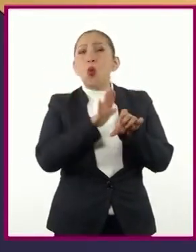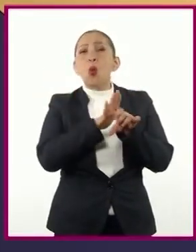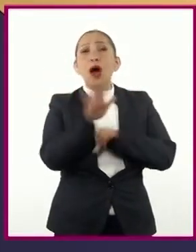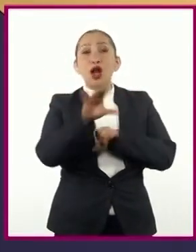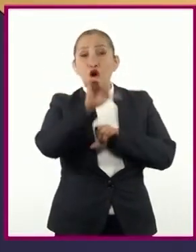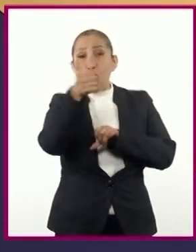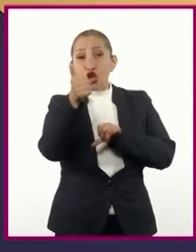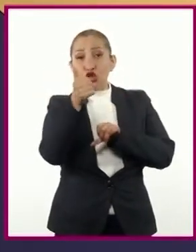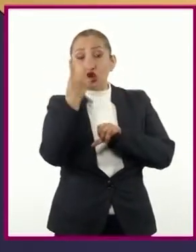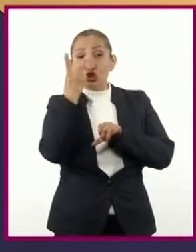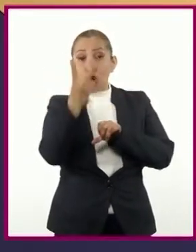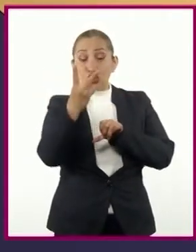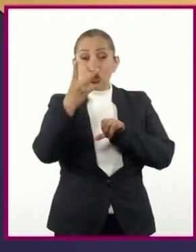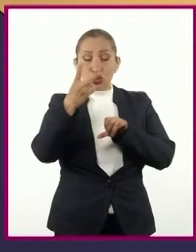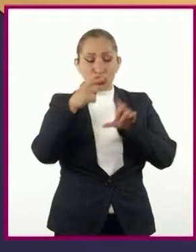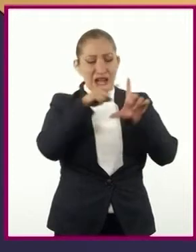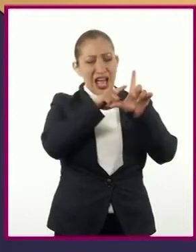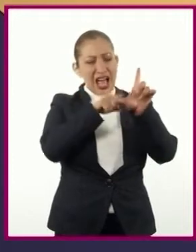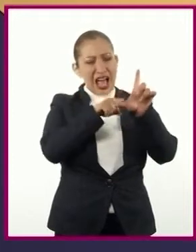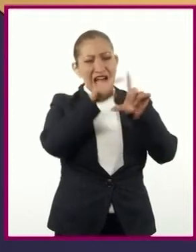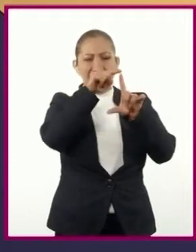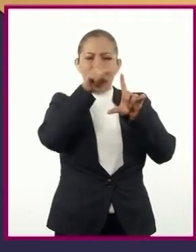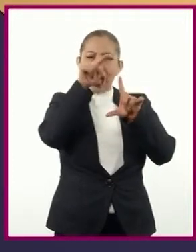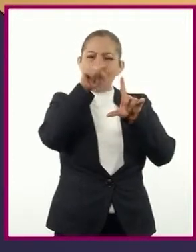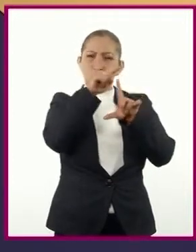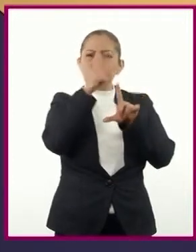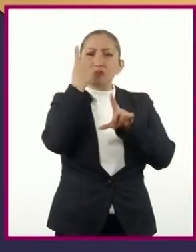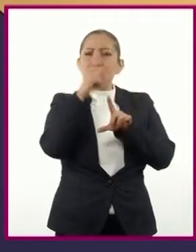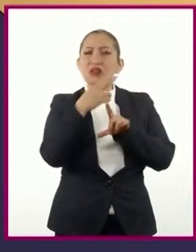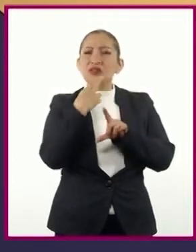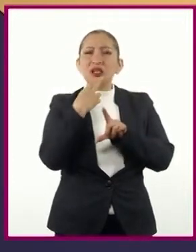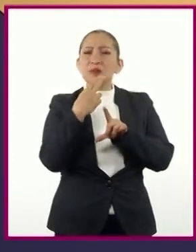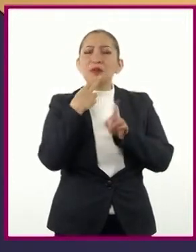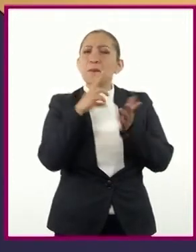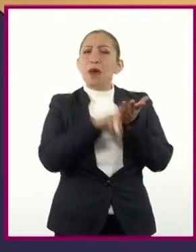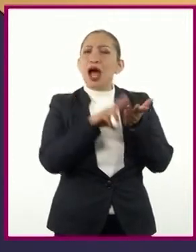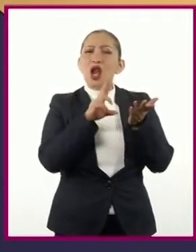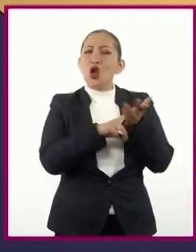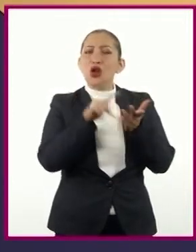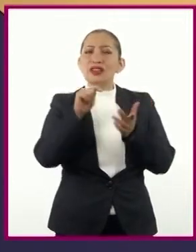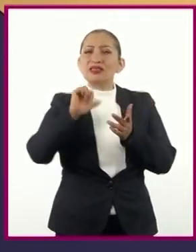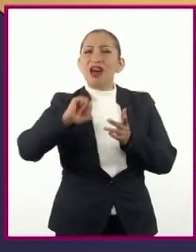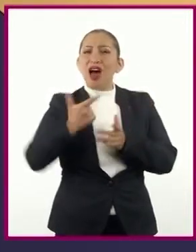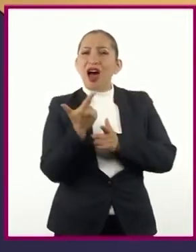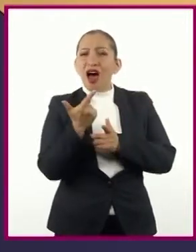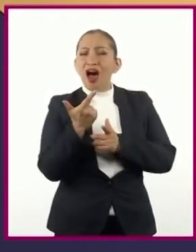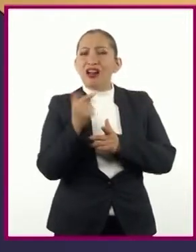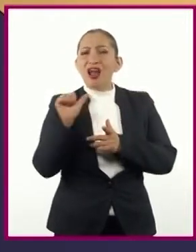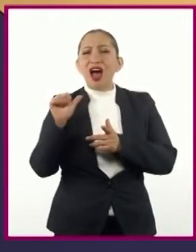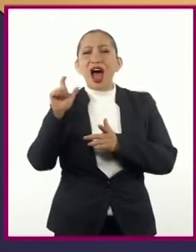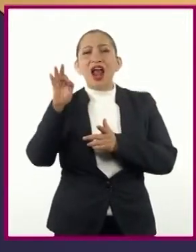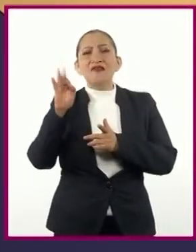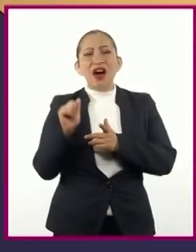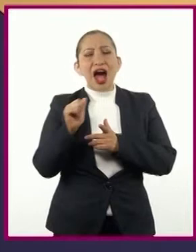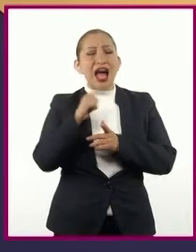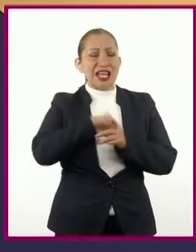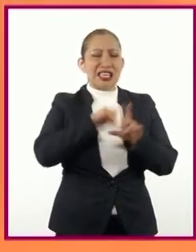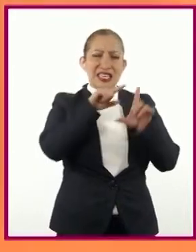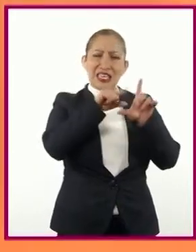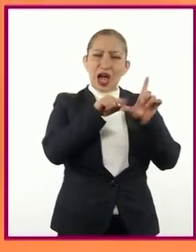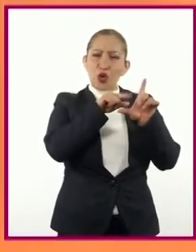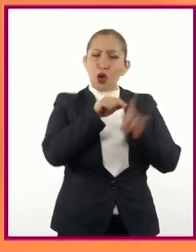los otros dos ángulos. Entonces, ¿para qué sirve el valor de la función tangente del ángulo alfa y del ángulo